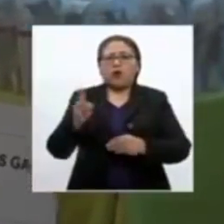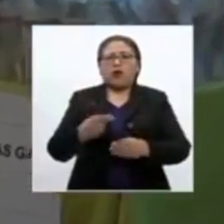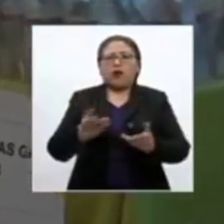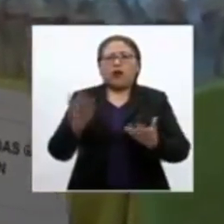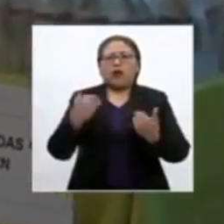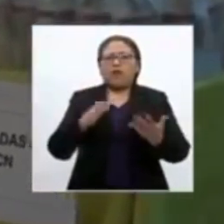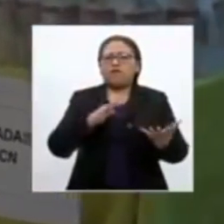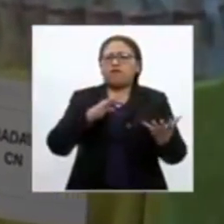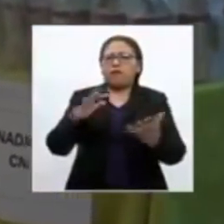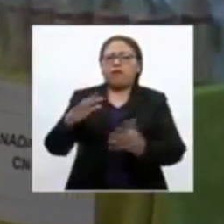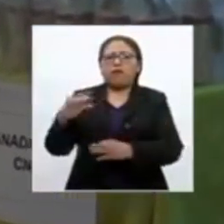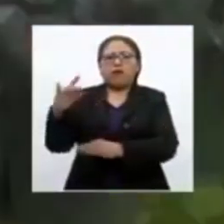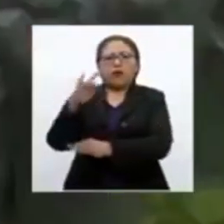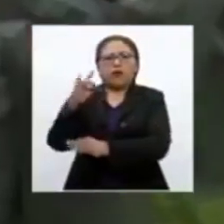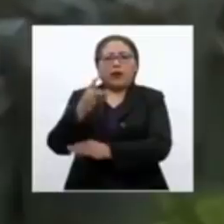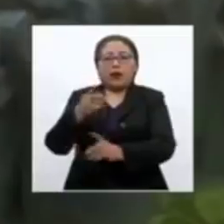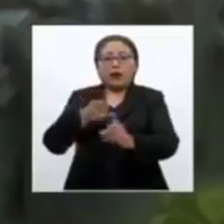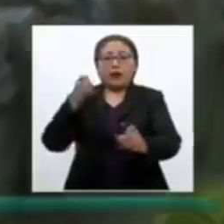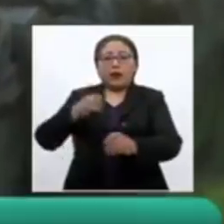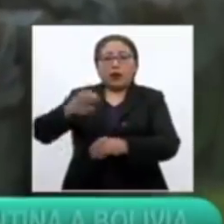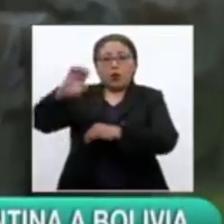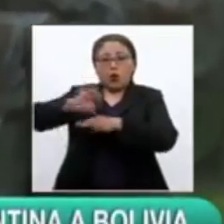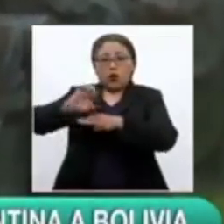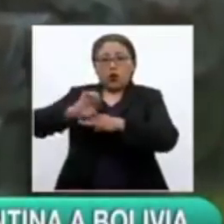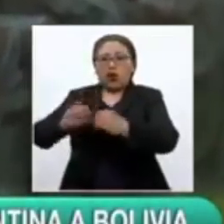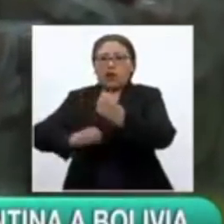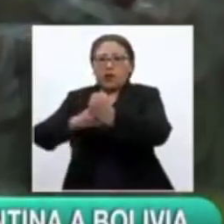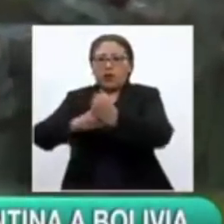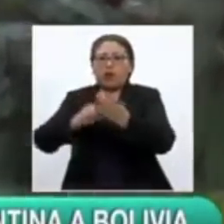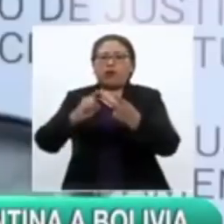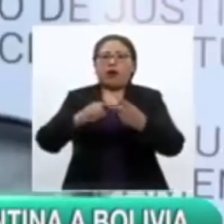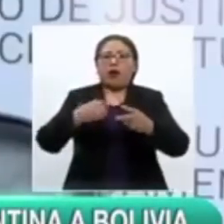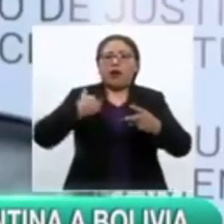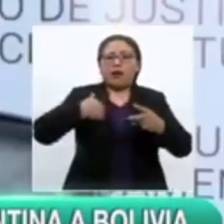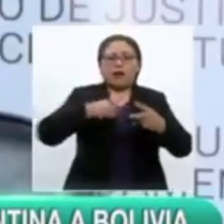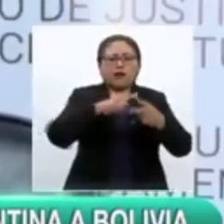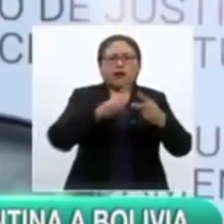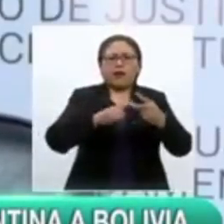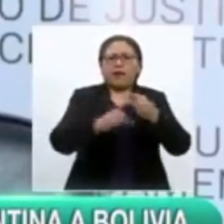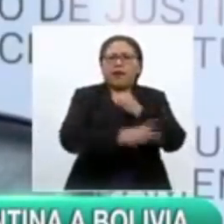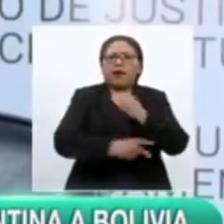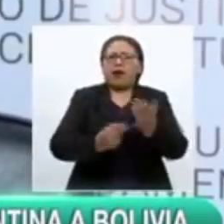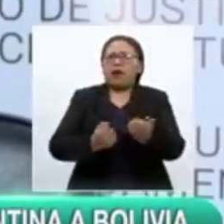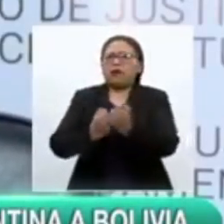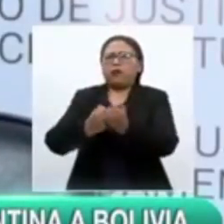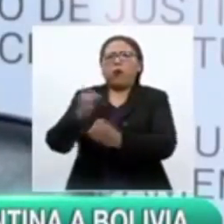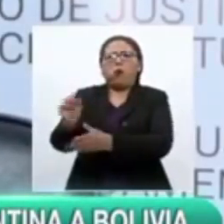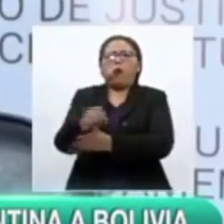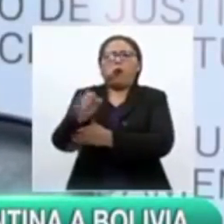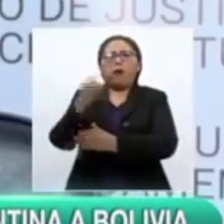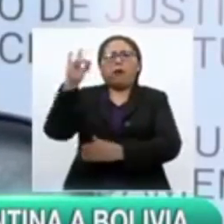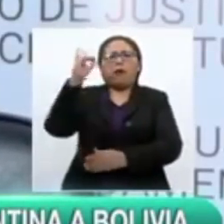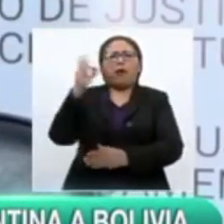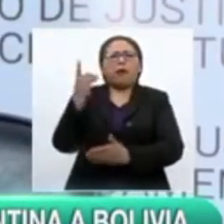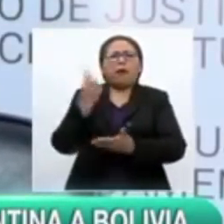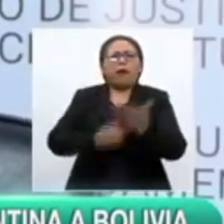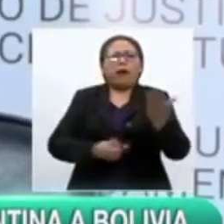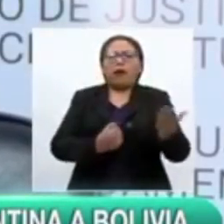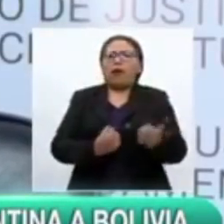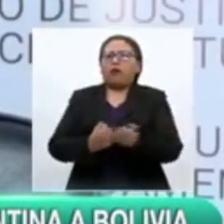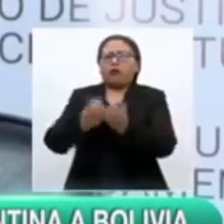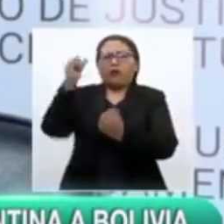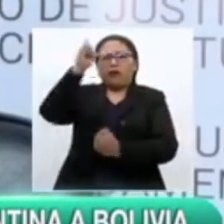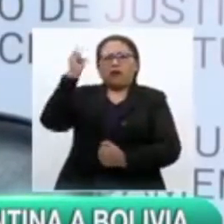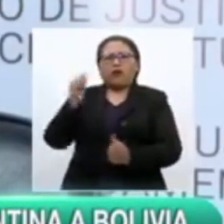de estos elementos bélicos desde Ecuador y Argentina a nuestro país. El día de hoy se está aperturando una investigación similar a la que se aperturó